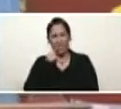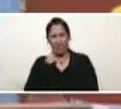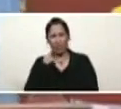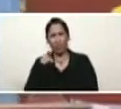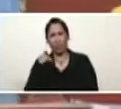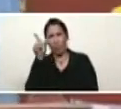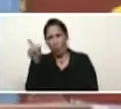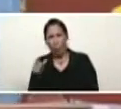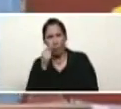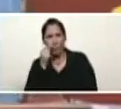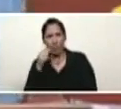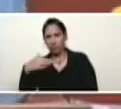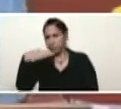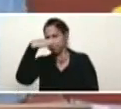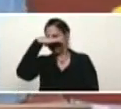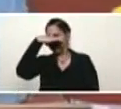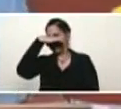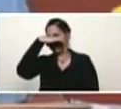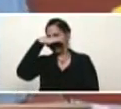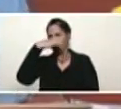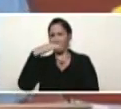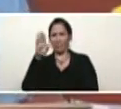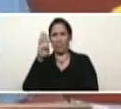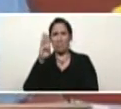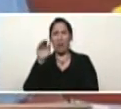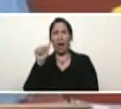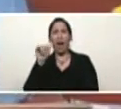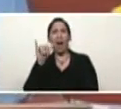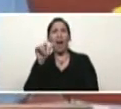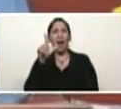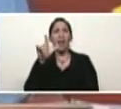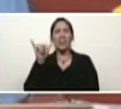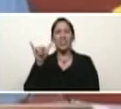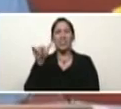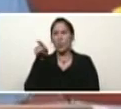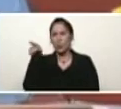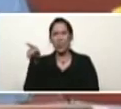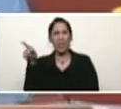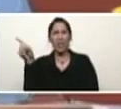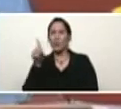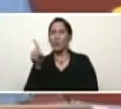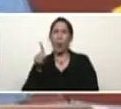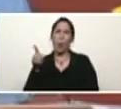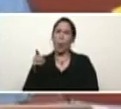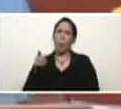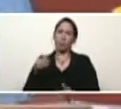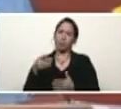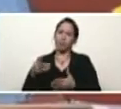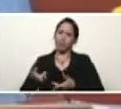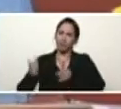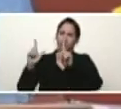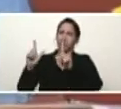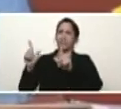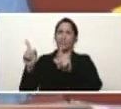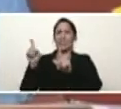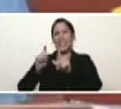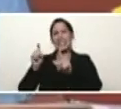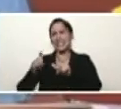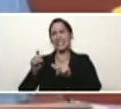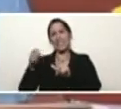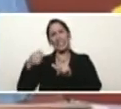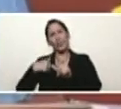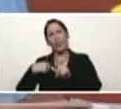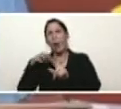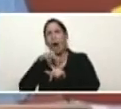mercenario. Señor Jaime Bailey, usted no merece que yo hable de usted. No merece que lo